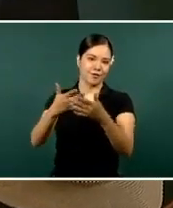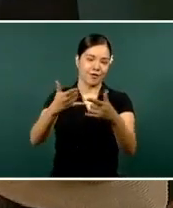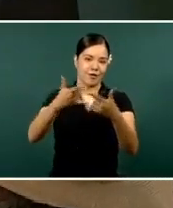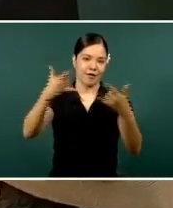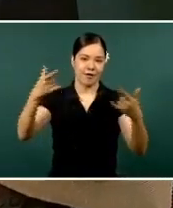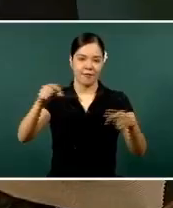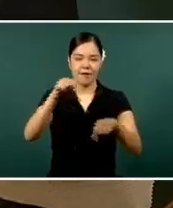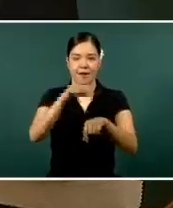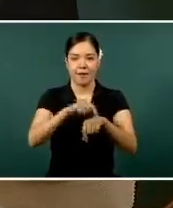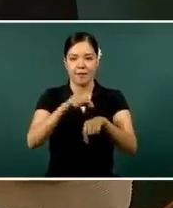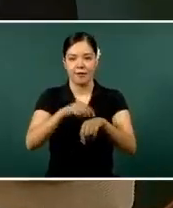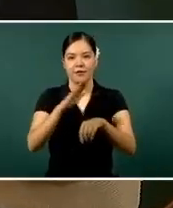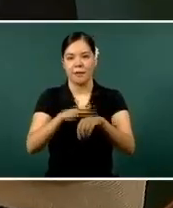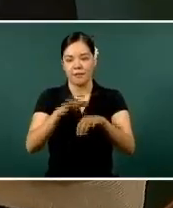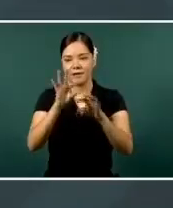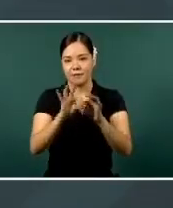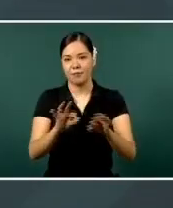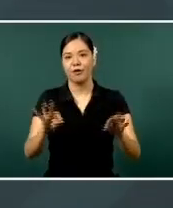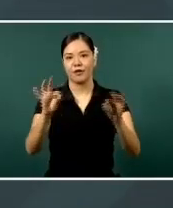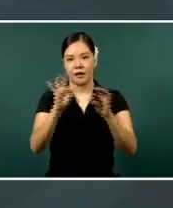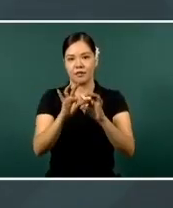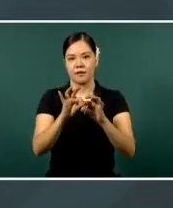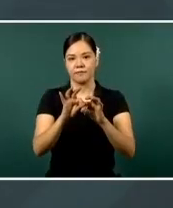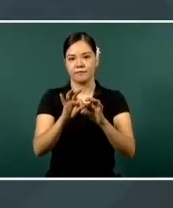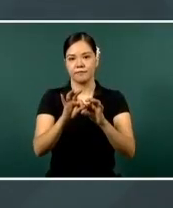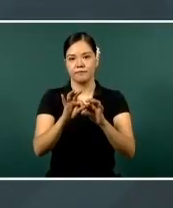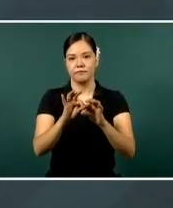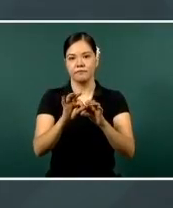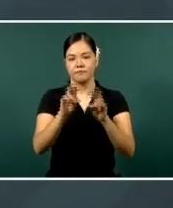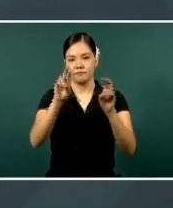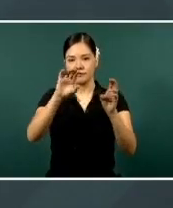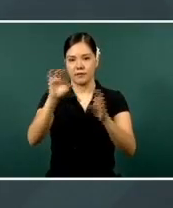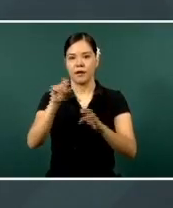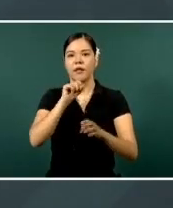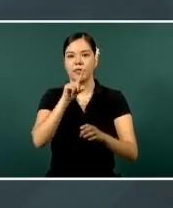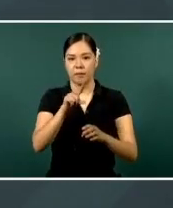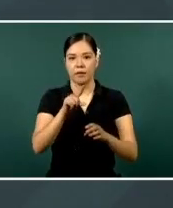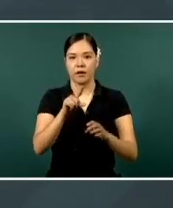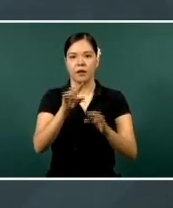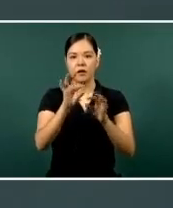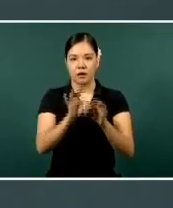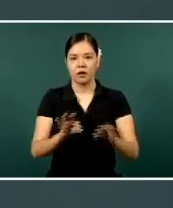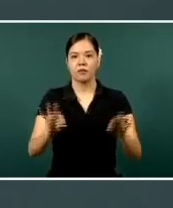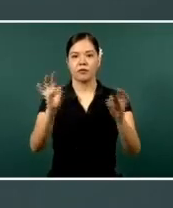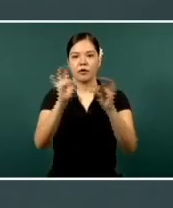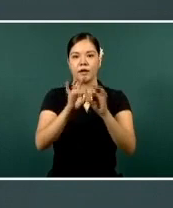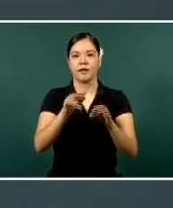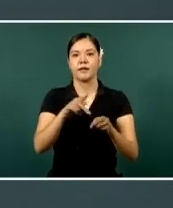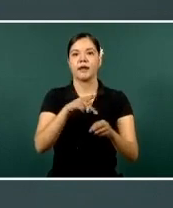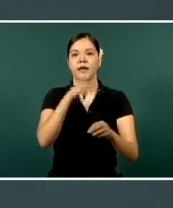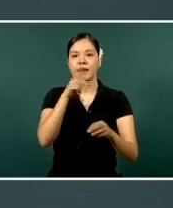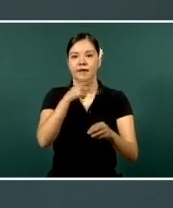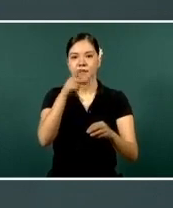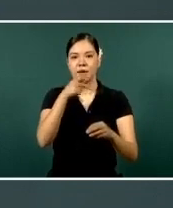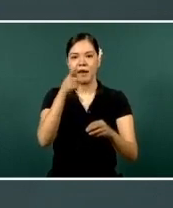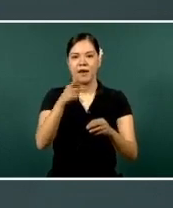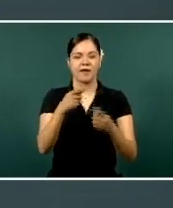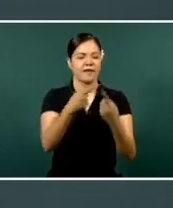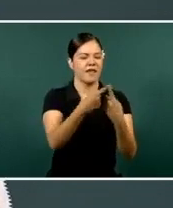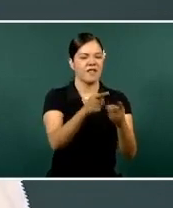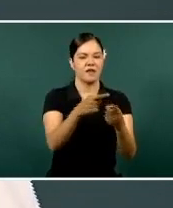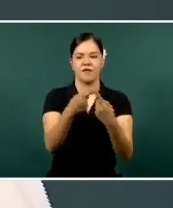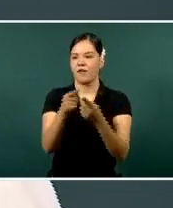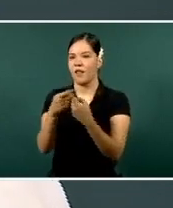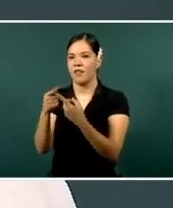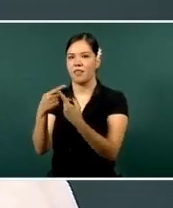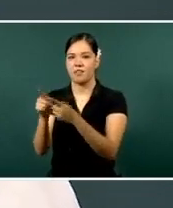reflexionado es el reconocimiento del pueblo afromexicano como parte de la composición pluricultural de